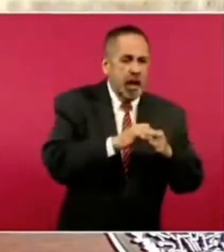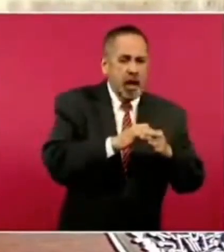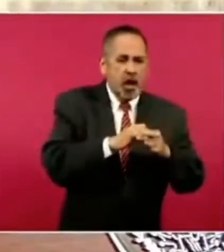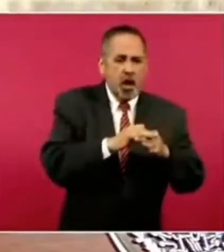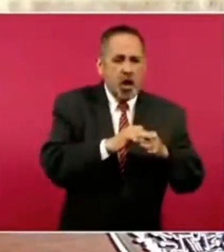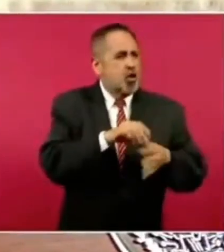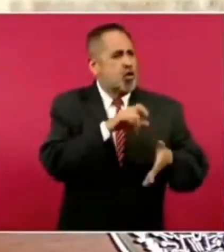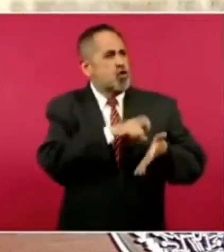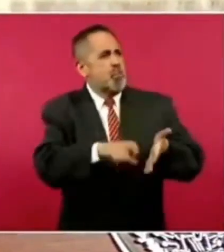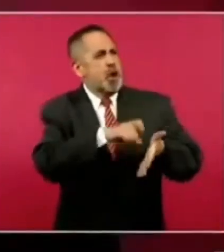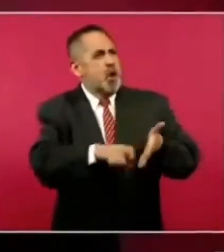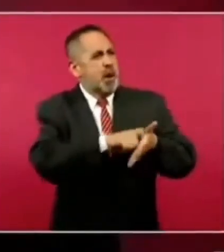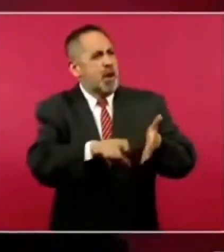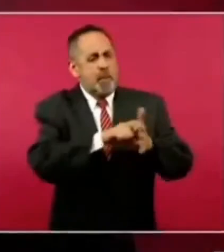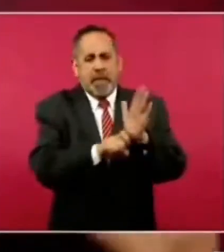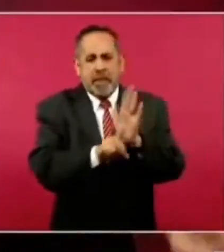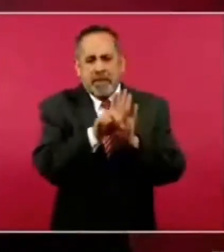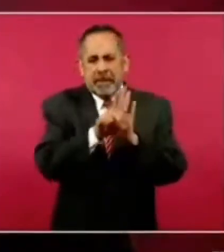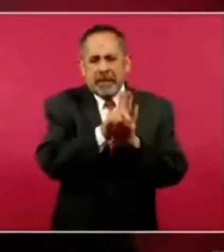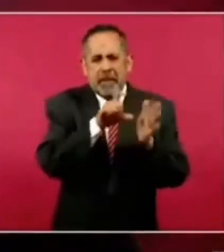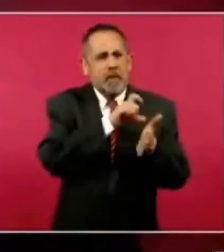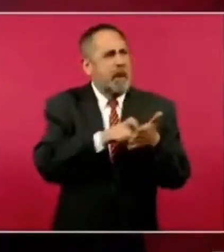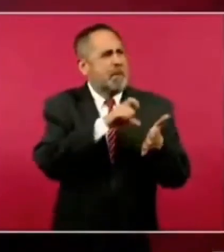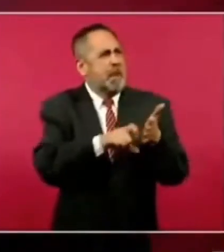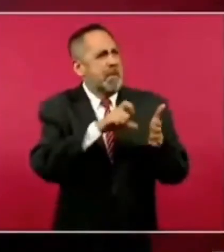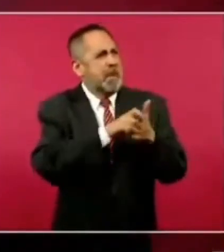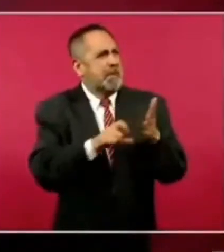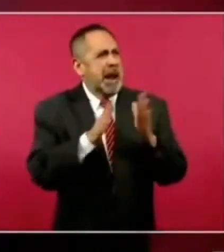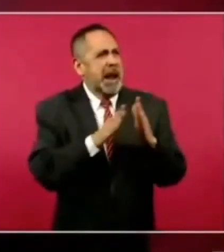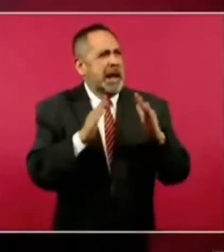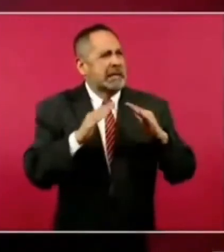tantos departamentos y mansiones,